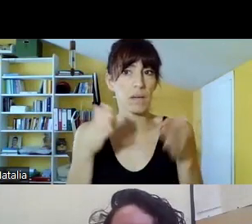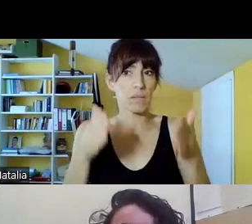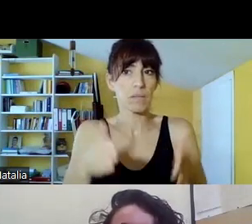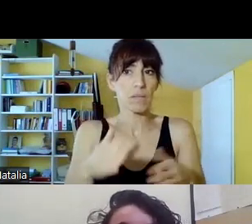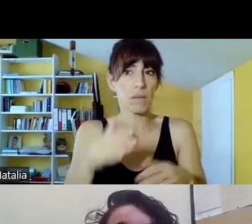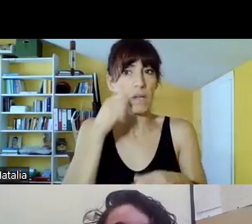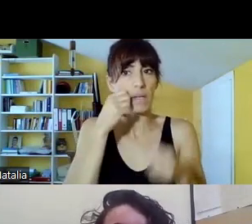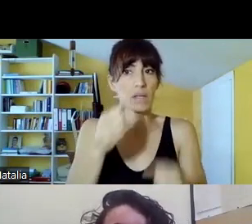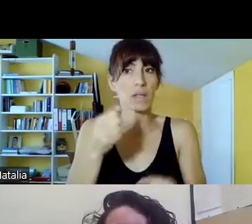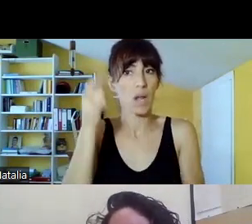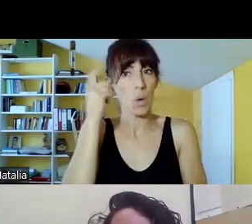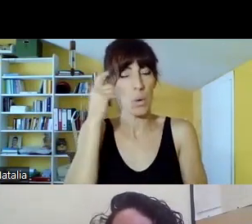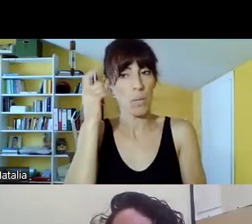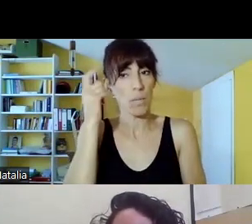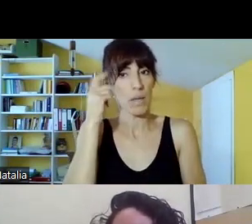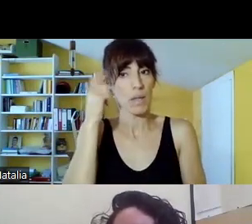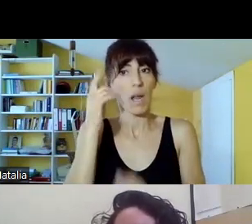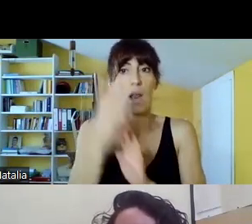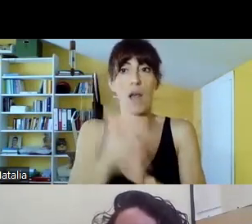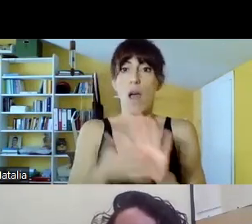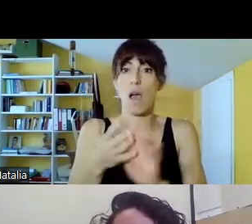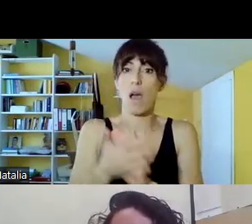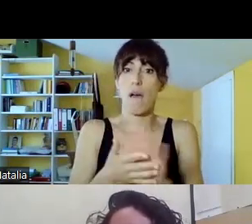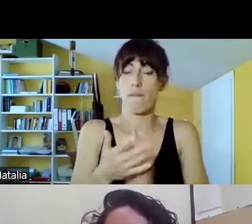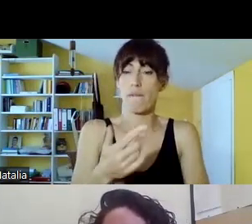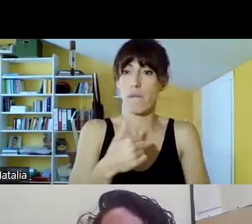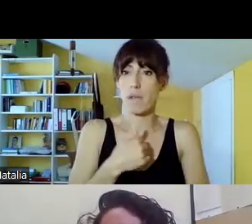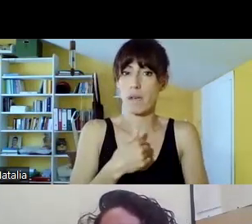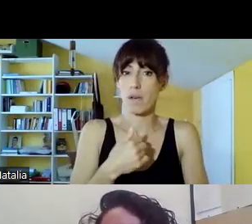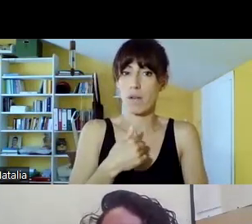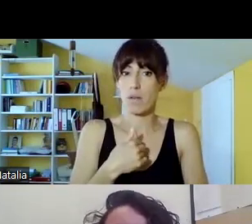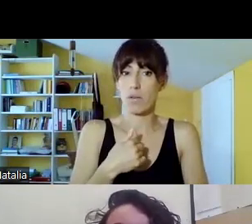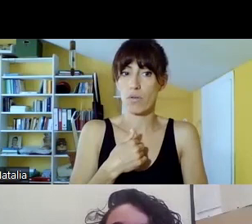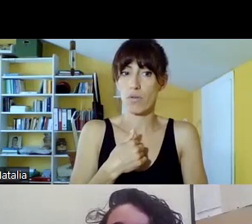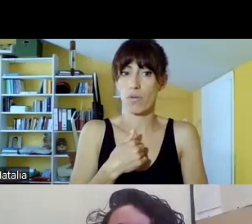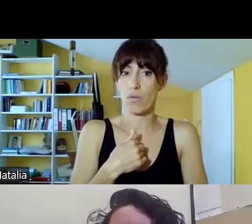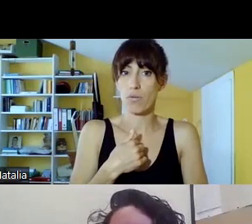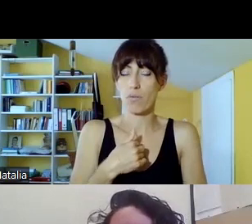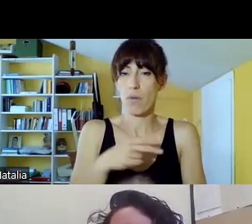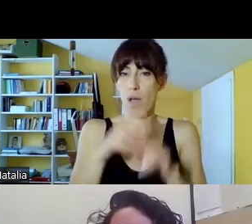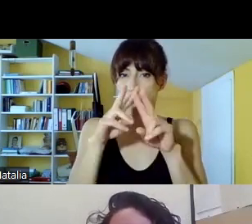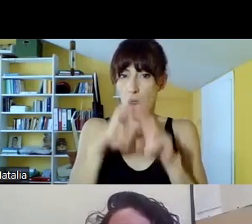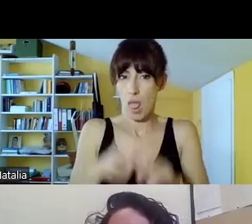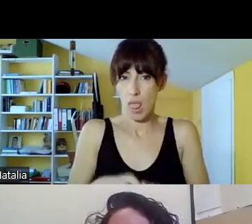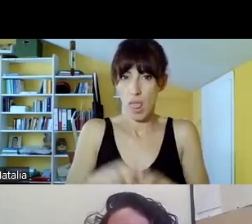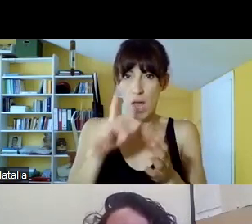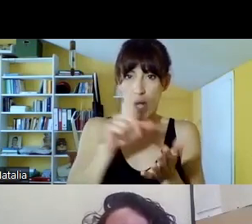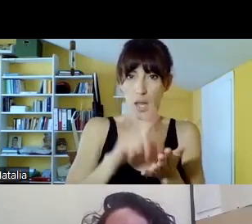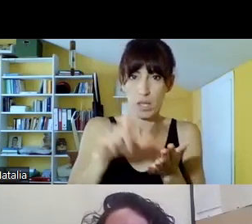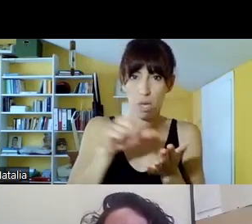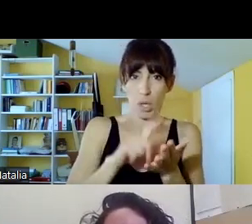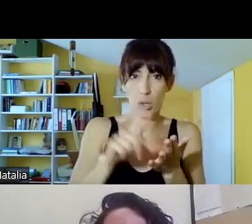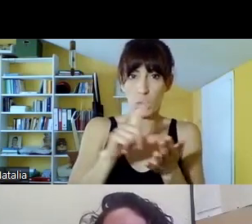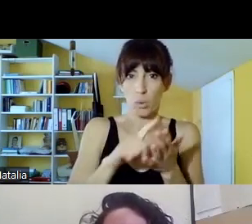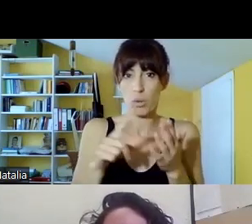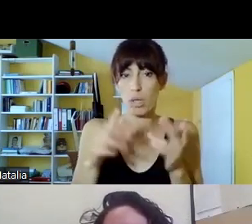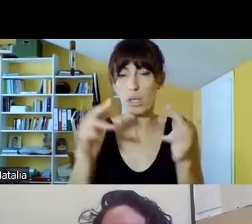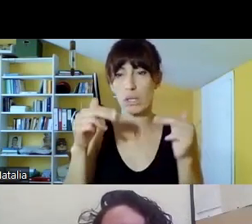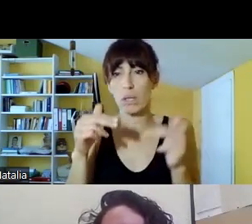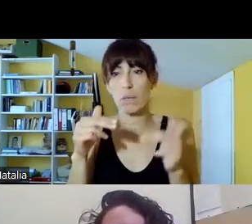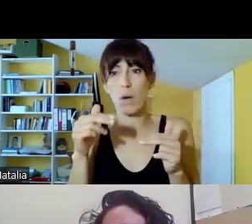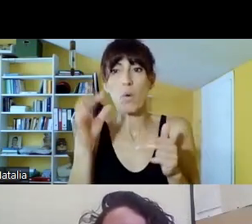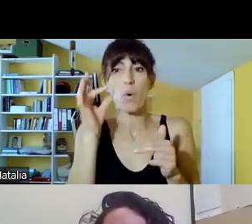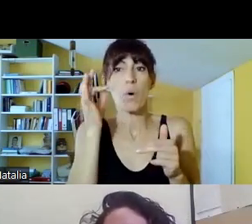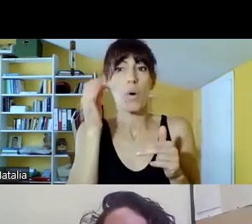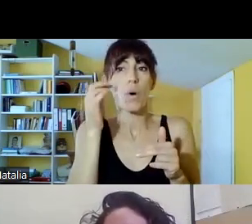os voy a hablar yo, tras analizar la literatura acerca de las diferencias de